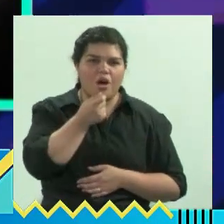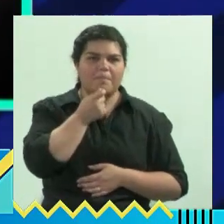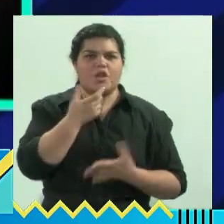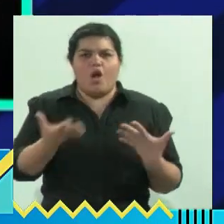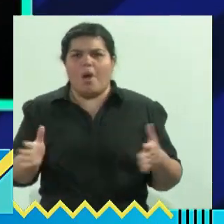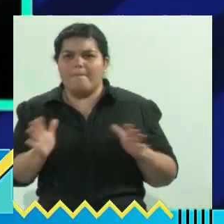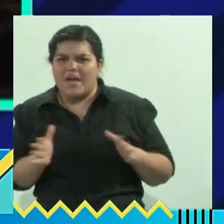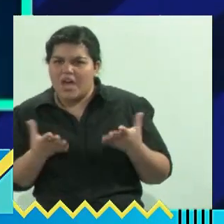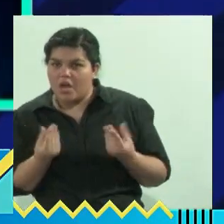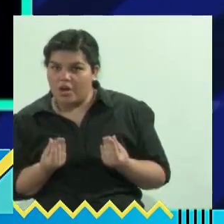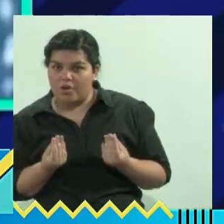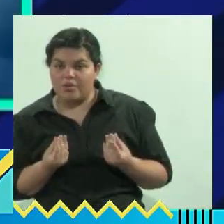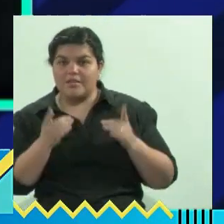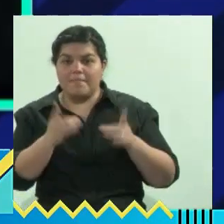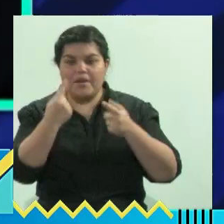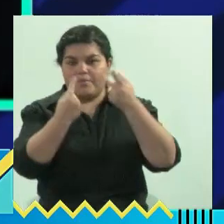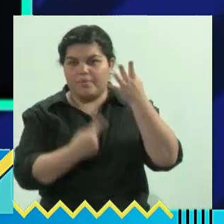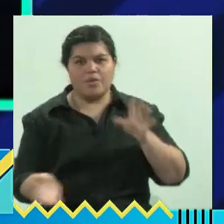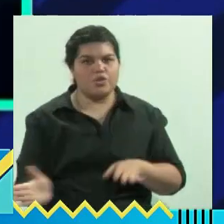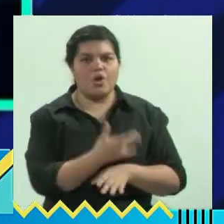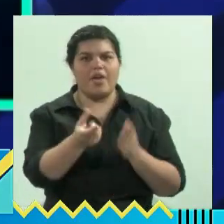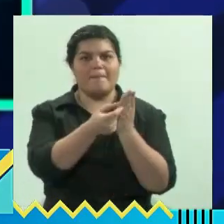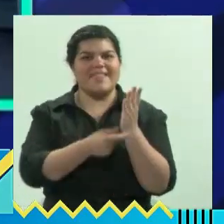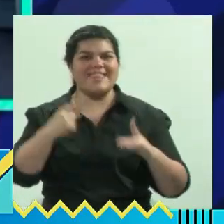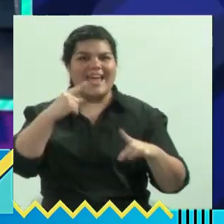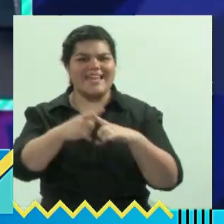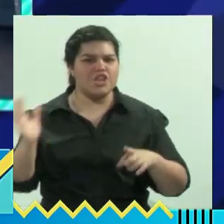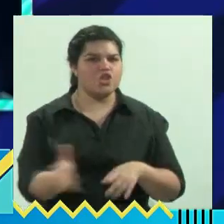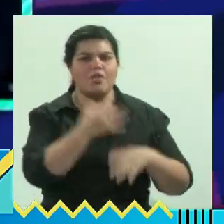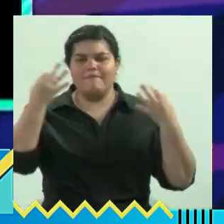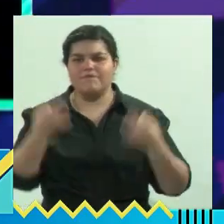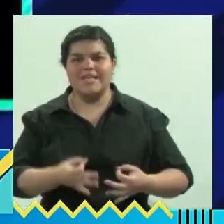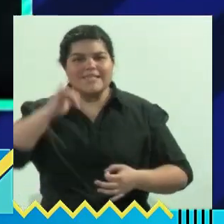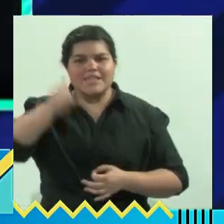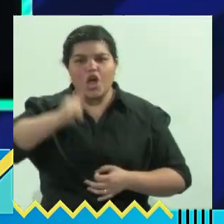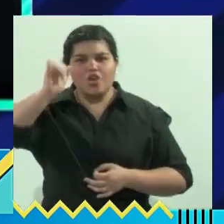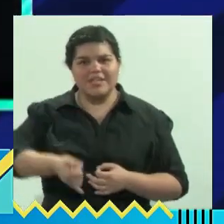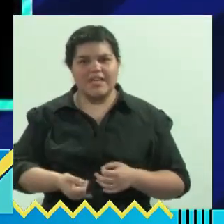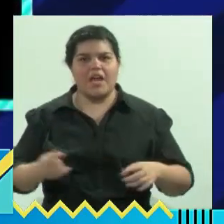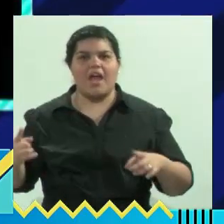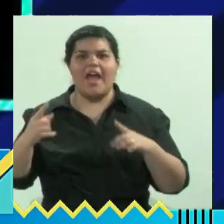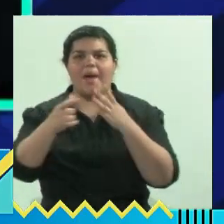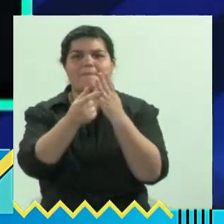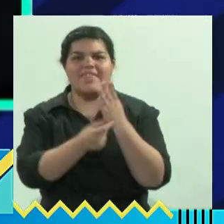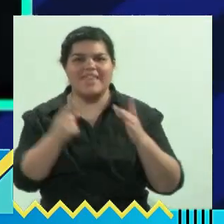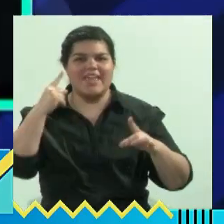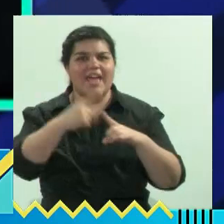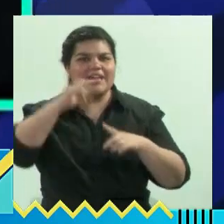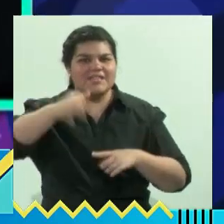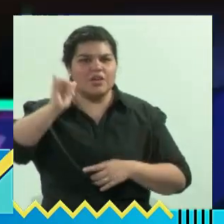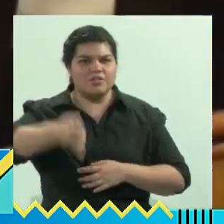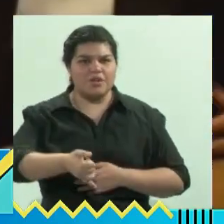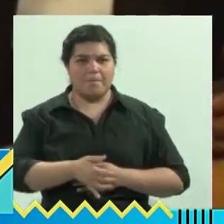que justifica todas las nuevas temporadas de los Expedientes X. No podemos vivir sin los Expedientes X, es imposible. I want